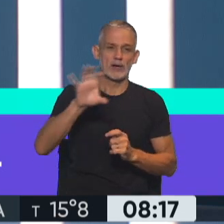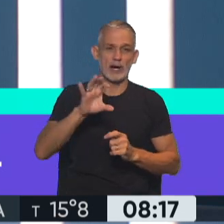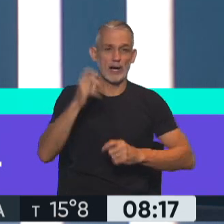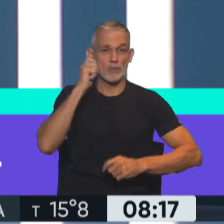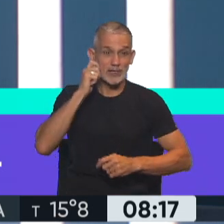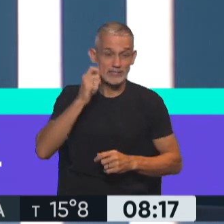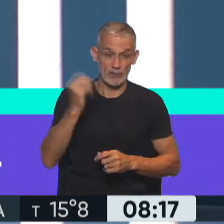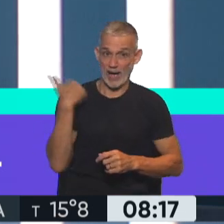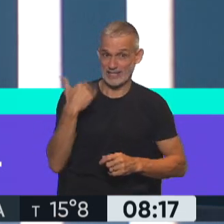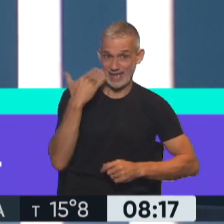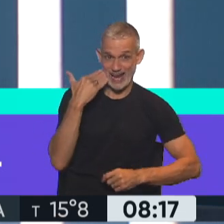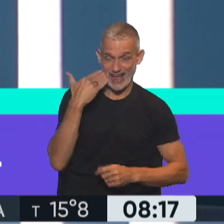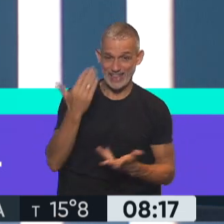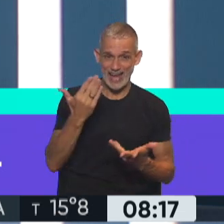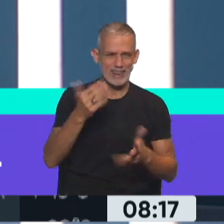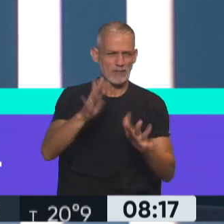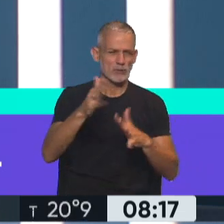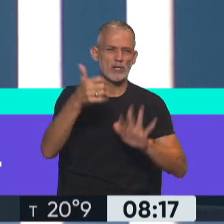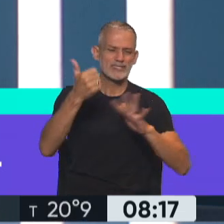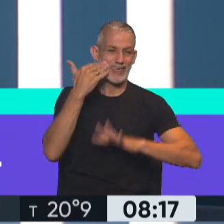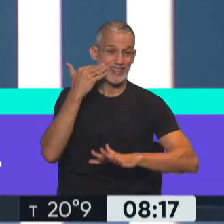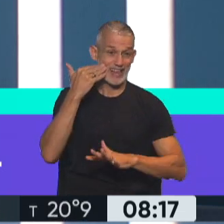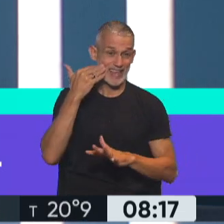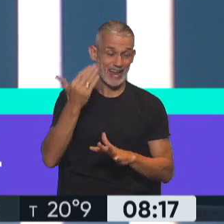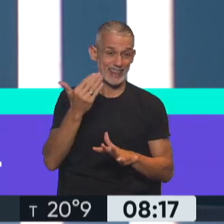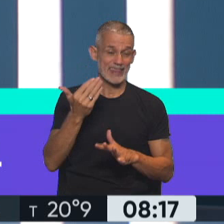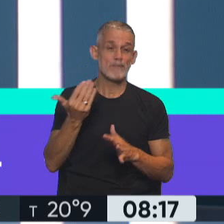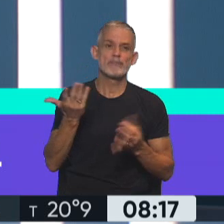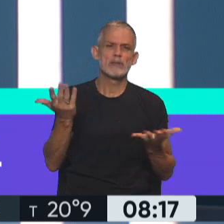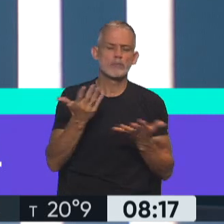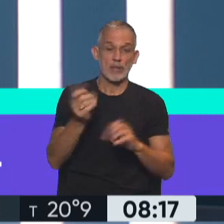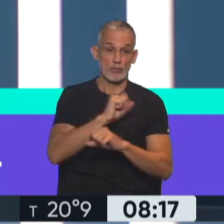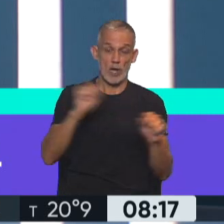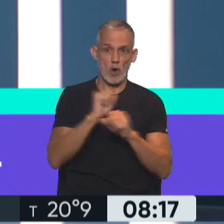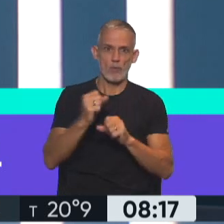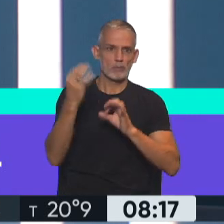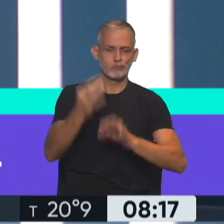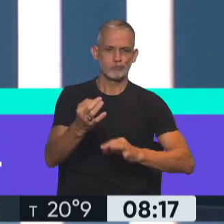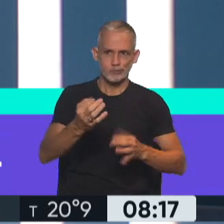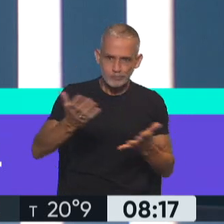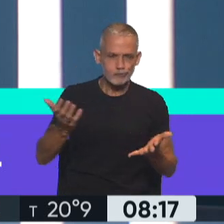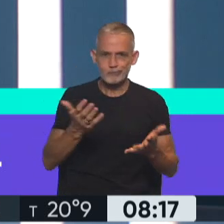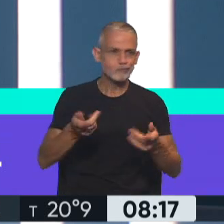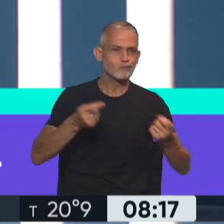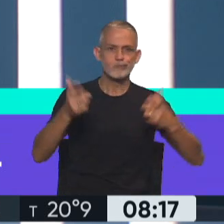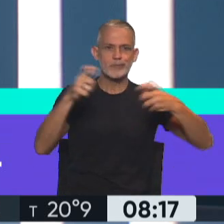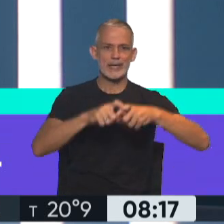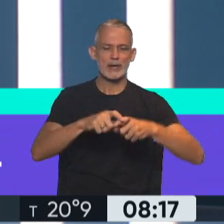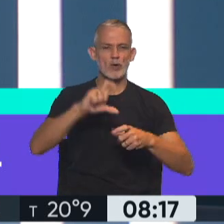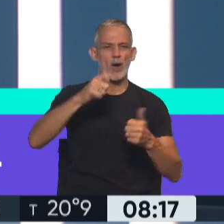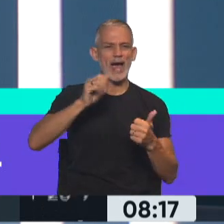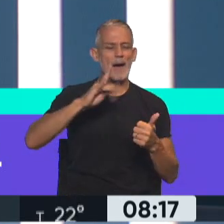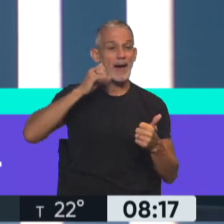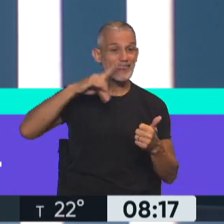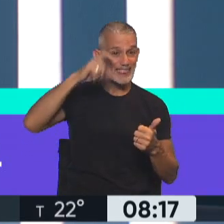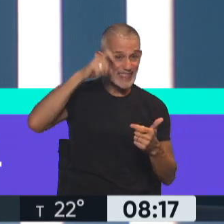tarde, vos bien señalabas, tipo 6 de la tarde, llegó de manera imprevista en el medio de la reunión de Cabandí en